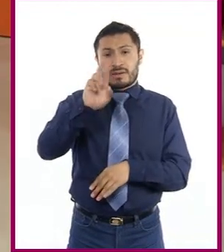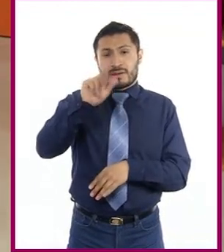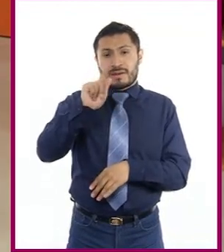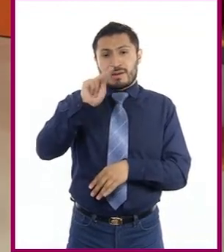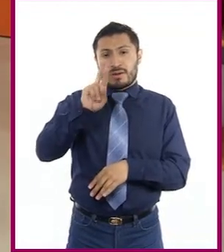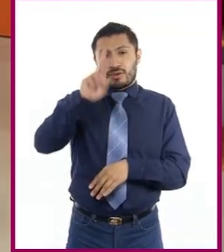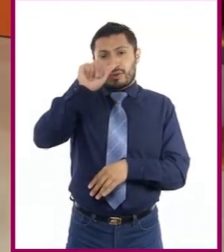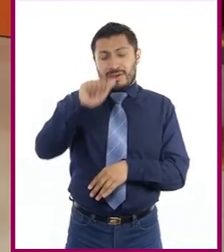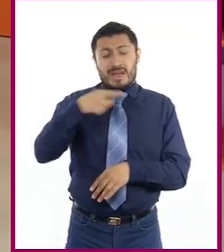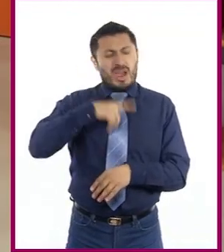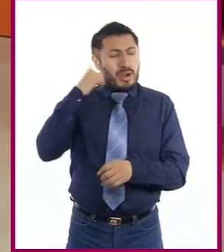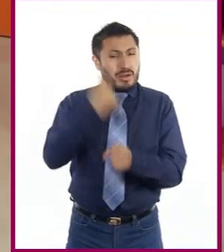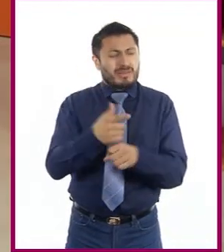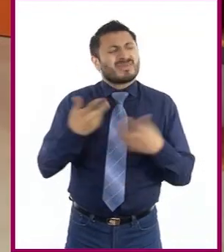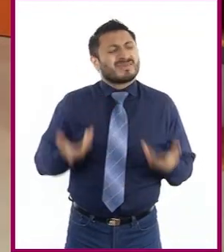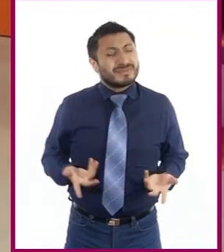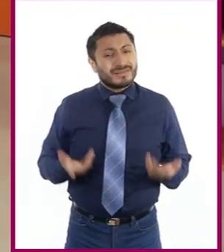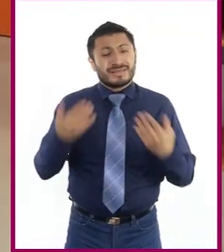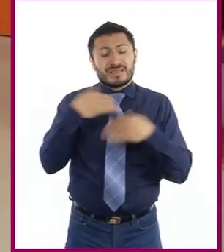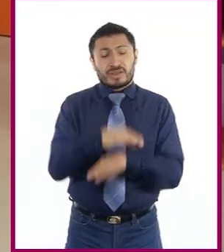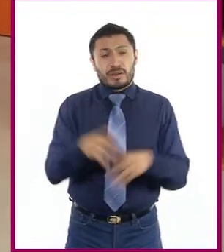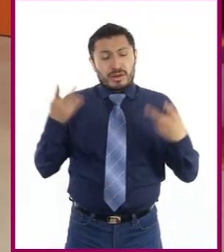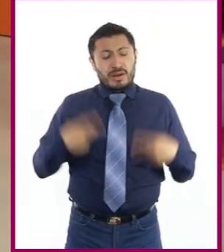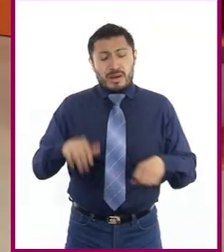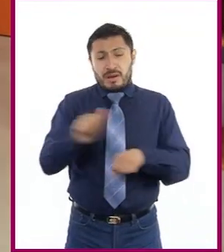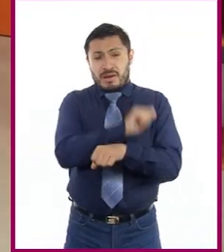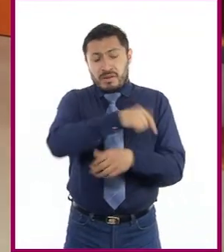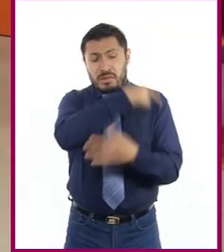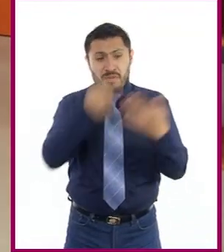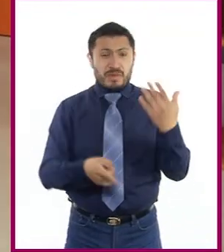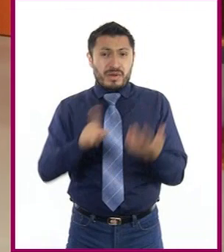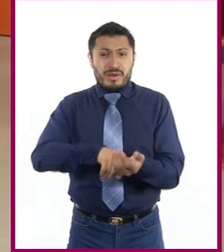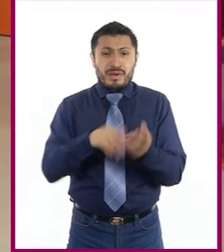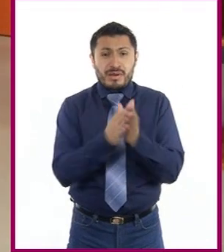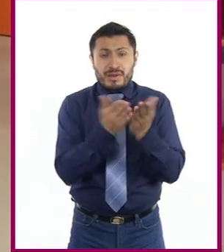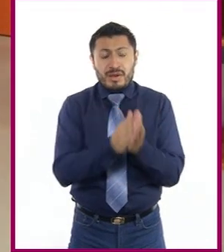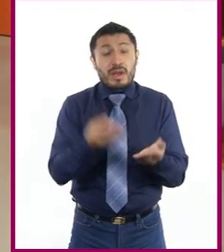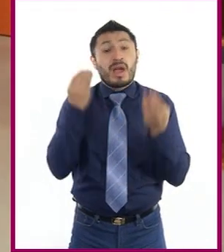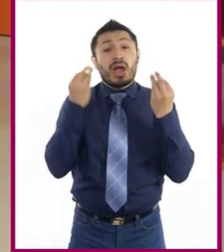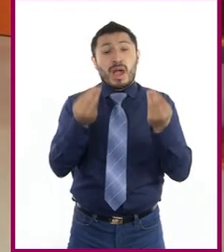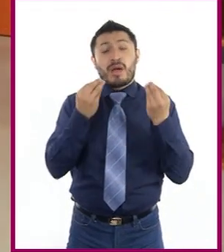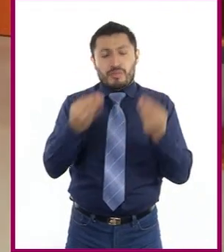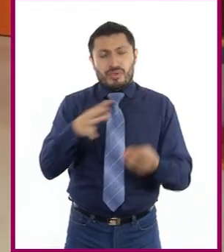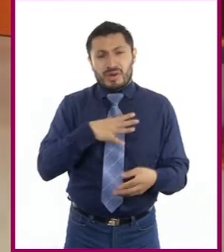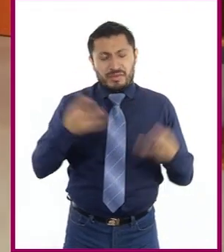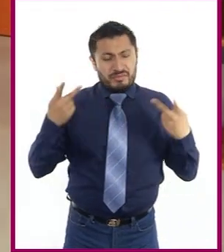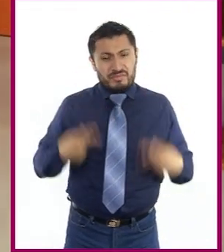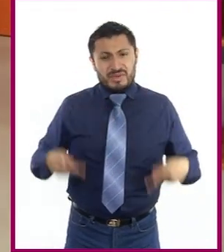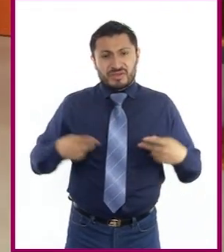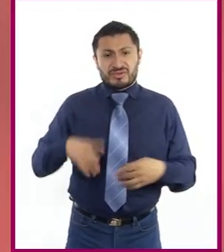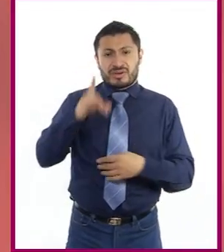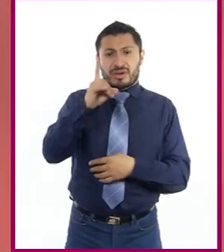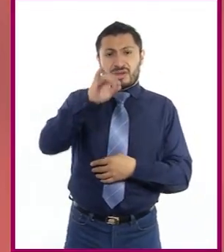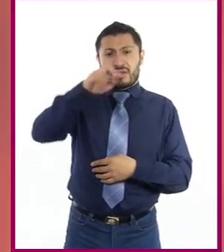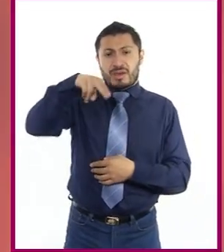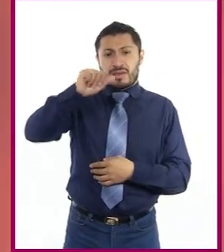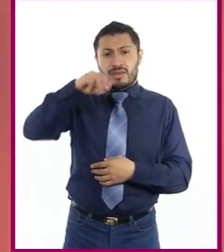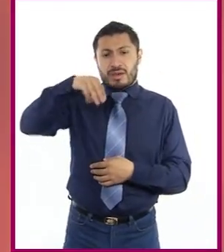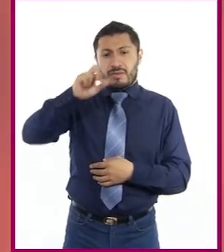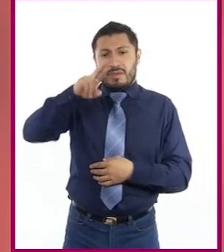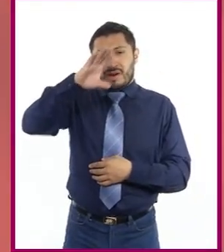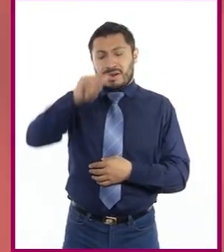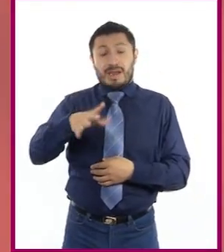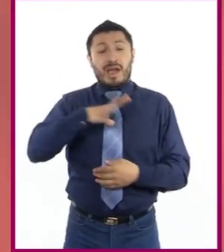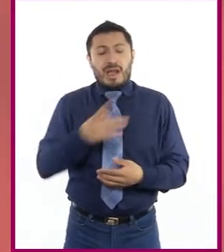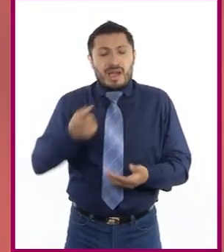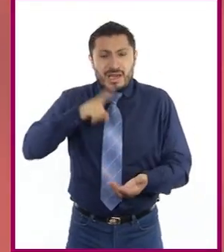encontré. Con respecto a los personajes de la obra, la mayoría de ellos son ciudadanos de Dinamarca y miembros de la